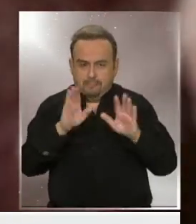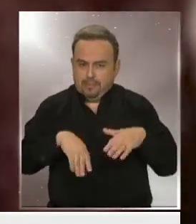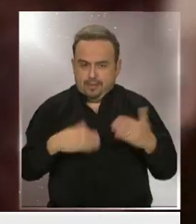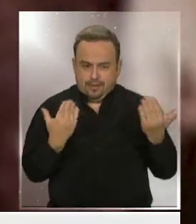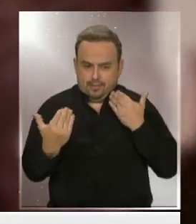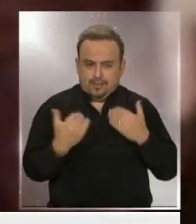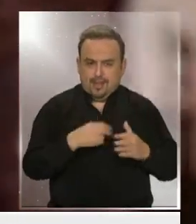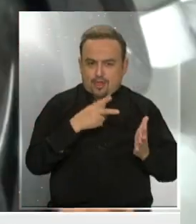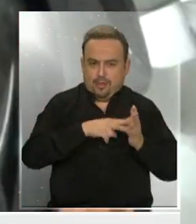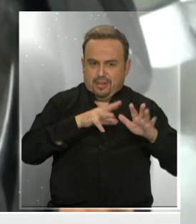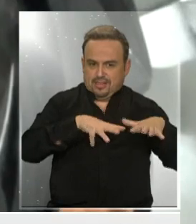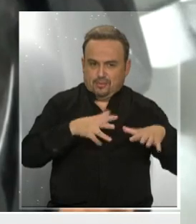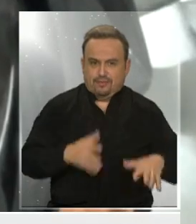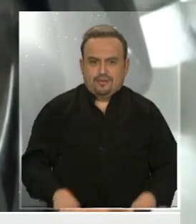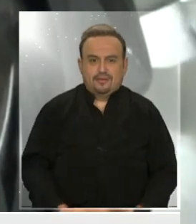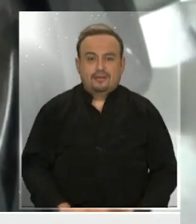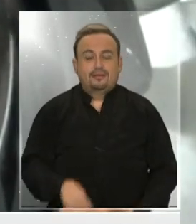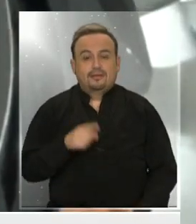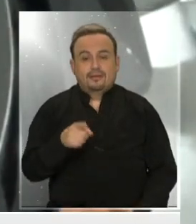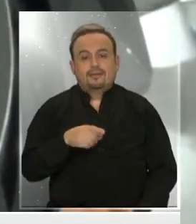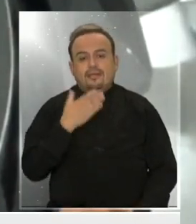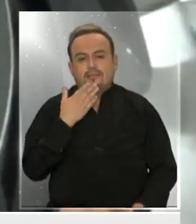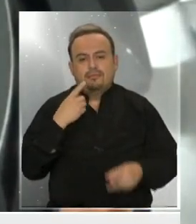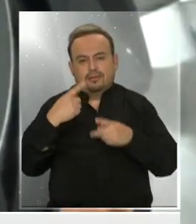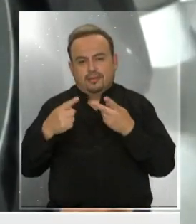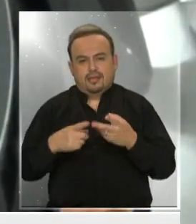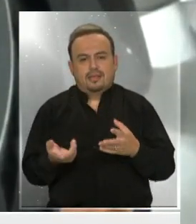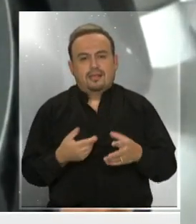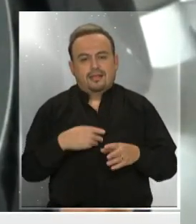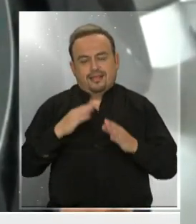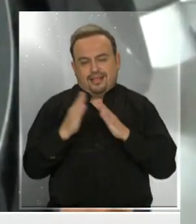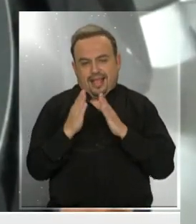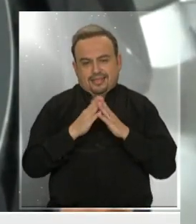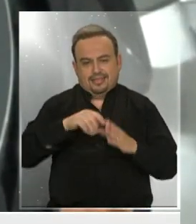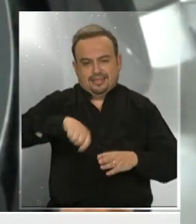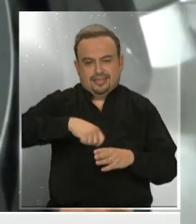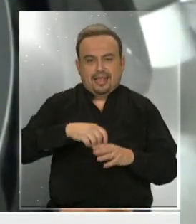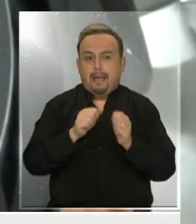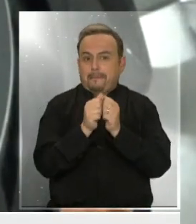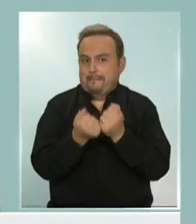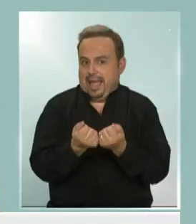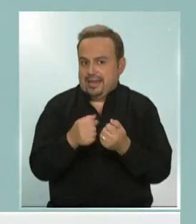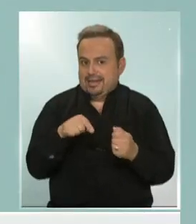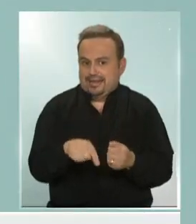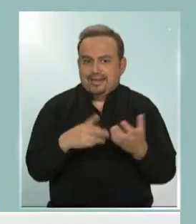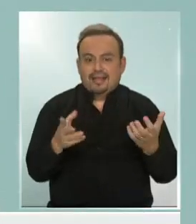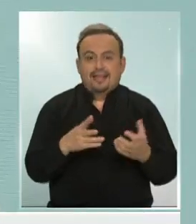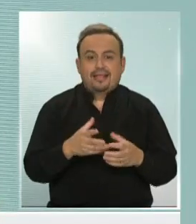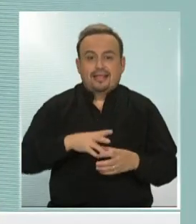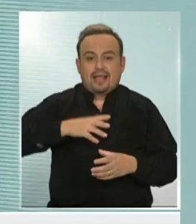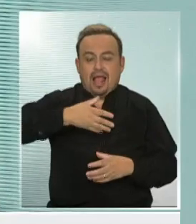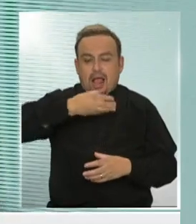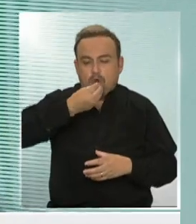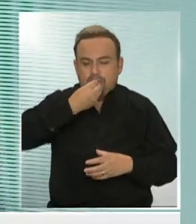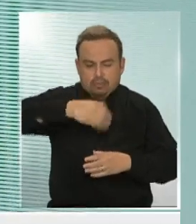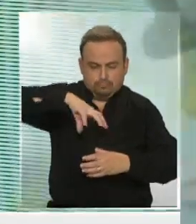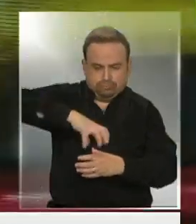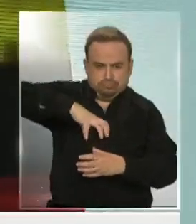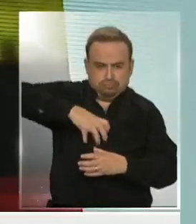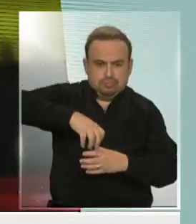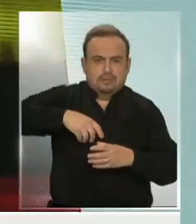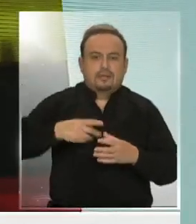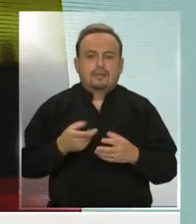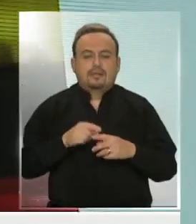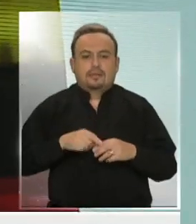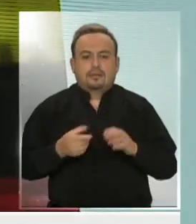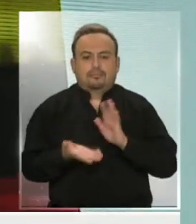de 2019. A ello le siguen los productos para el hogar, como las máquinas para hacer pan o las procesadoras de alimentos, que su venta creció